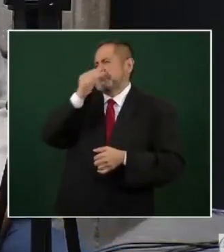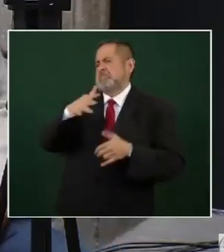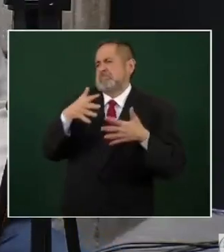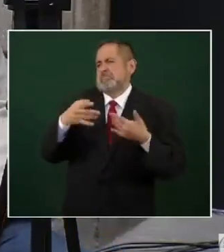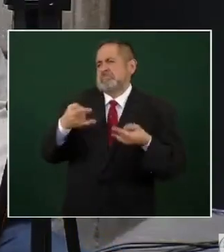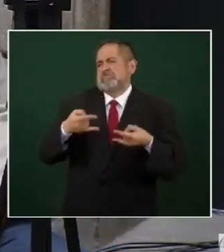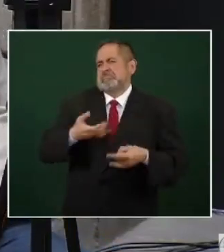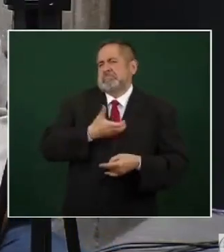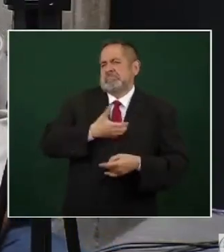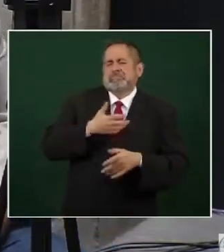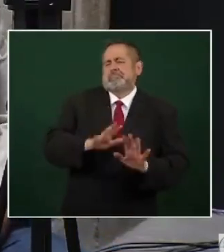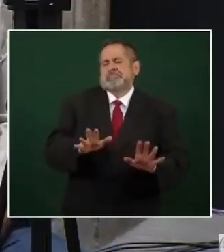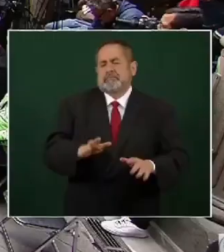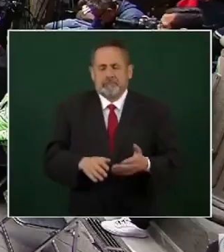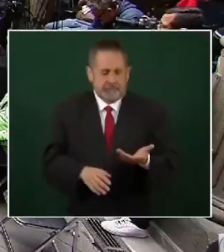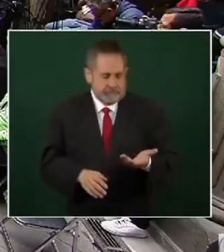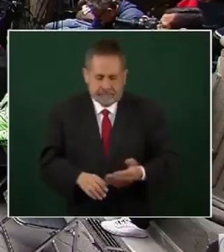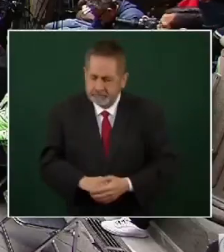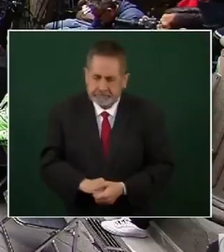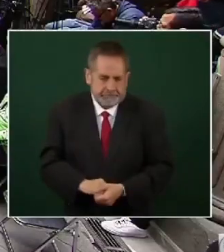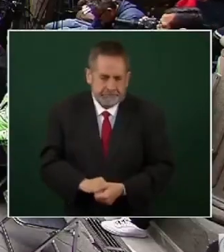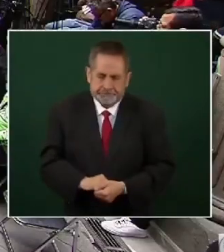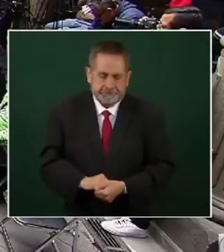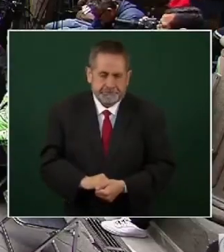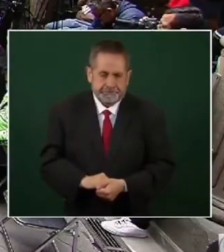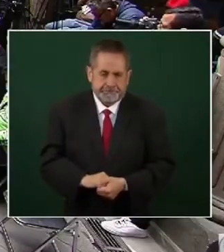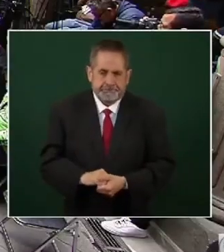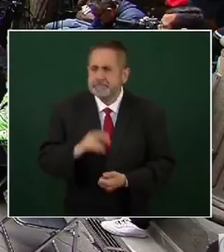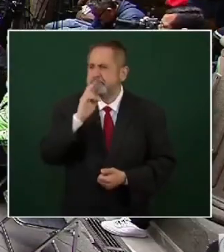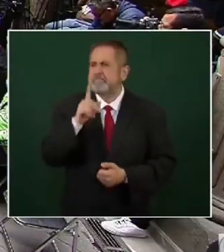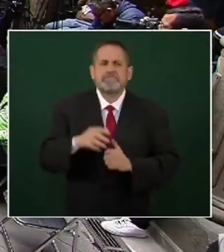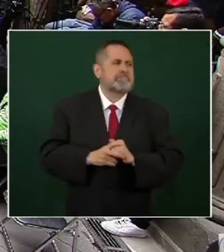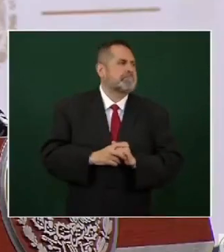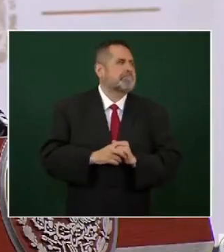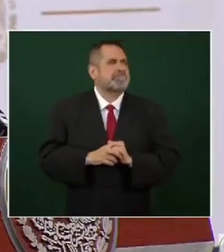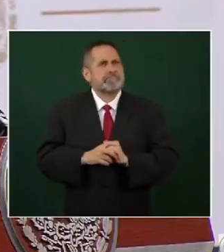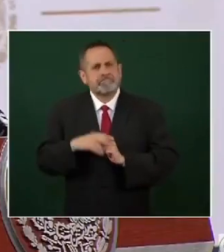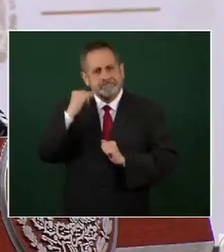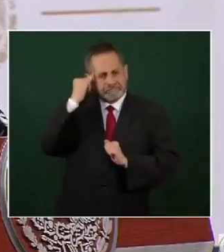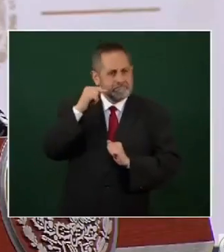Mejor vamos a quemar